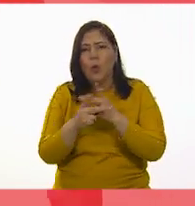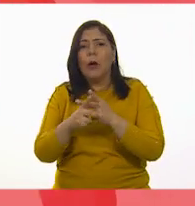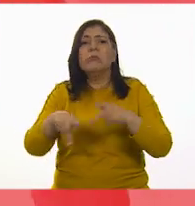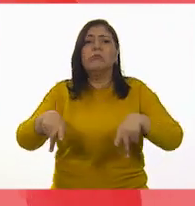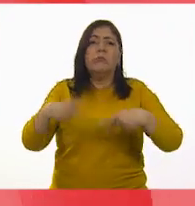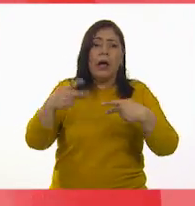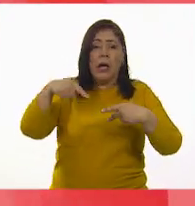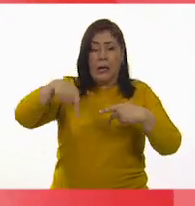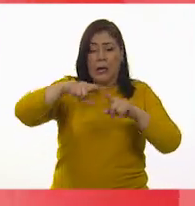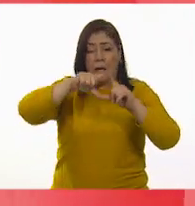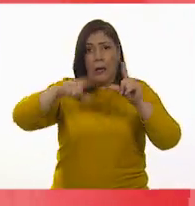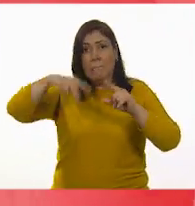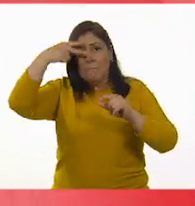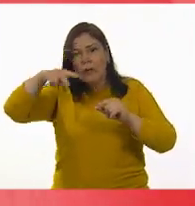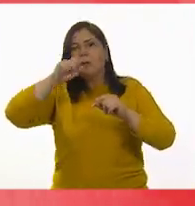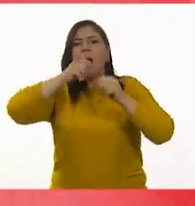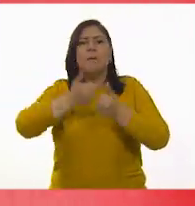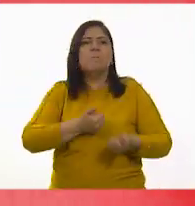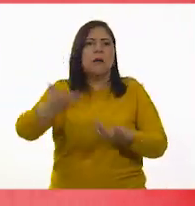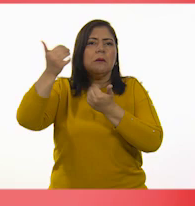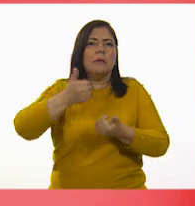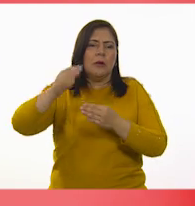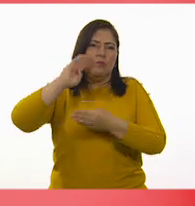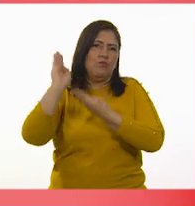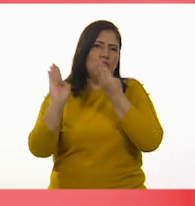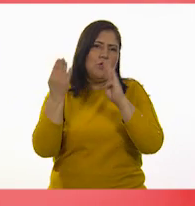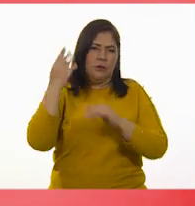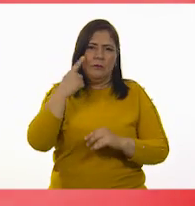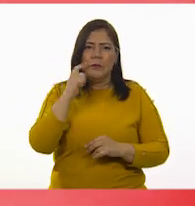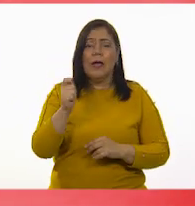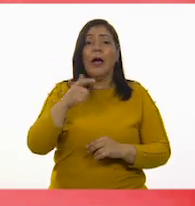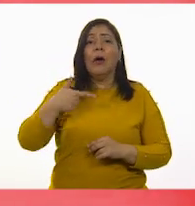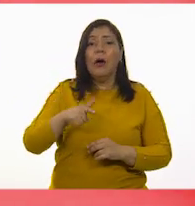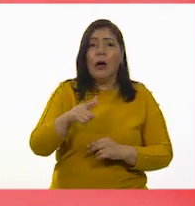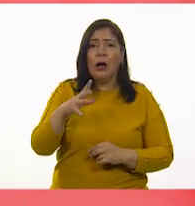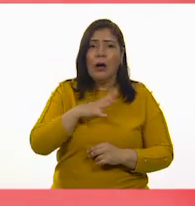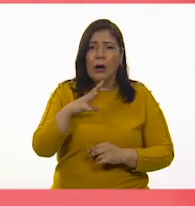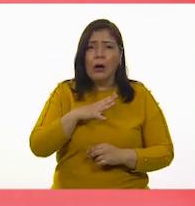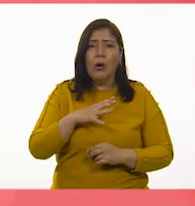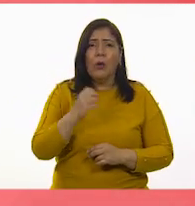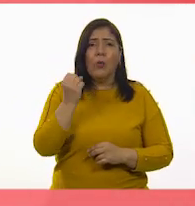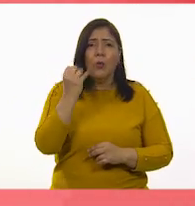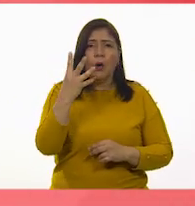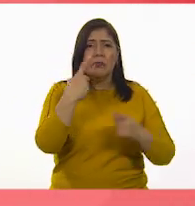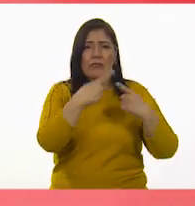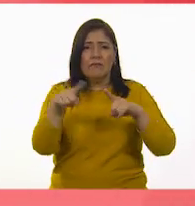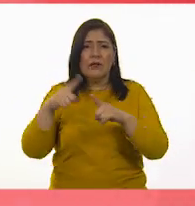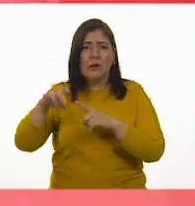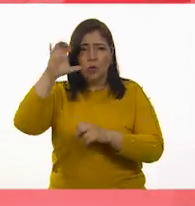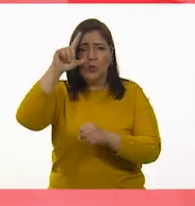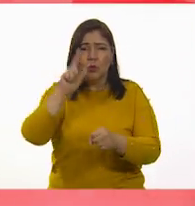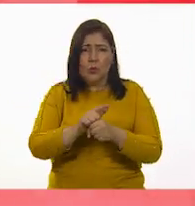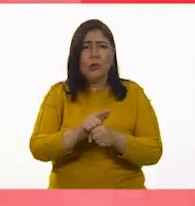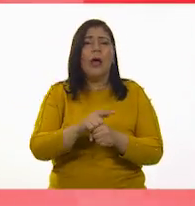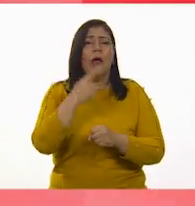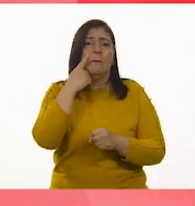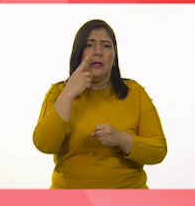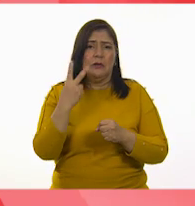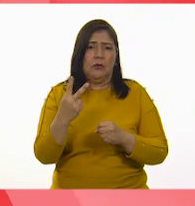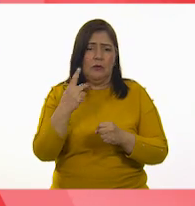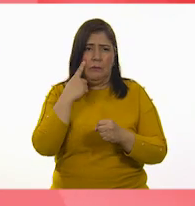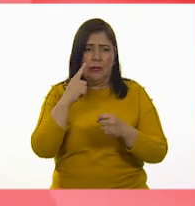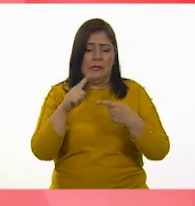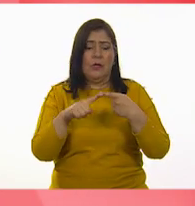En todo el mundo. Entonces, regresando. En Guanajuato existieron 4 maravillosas culturas. Ahí les va.